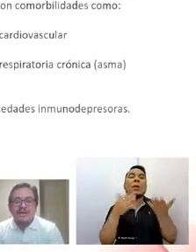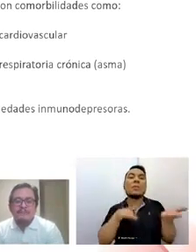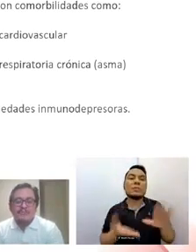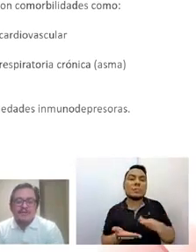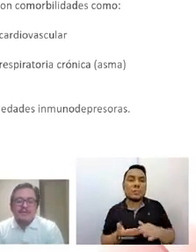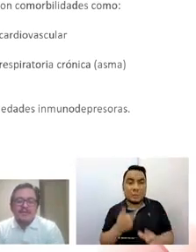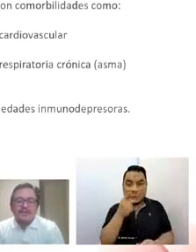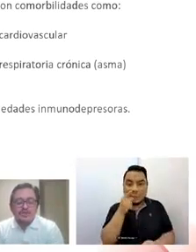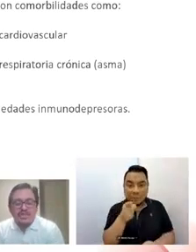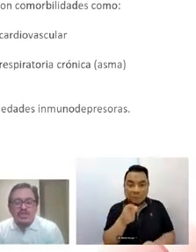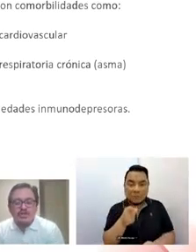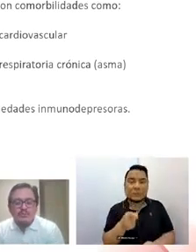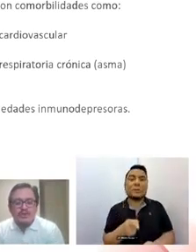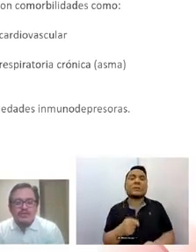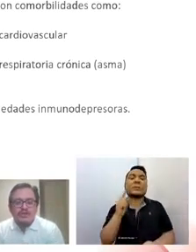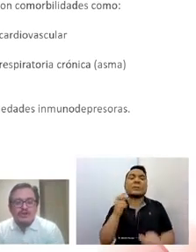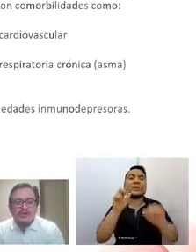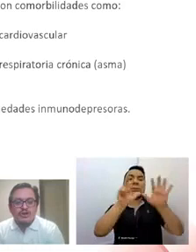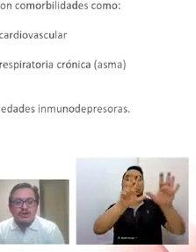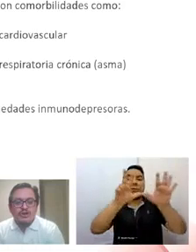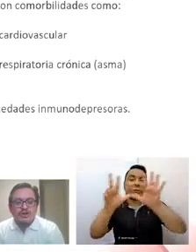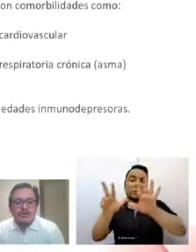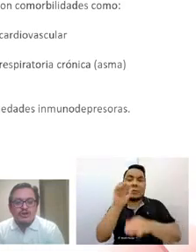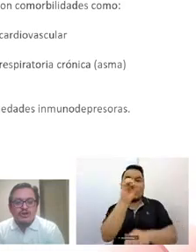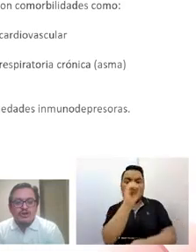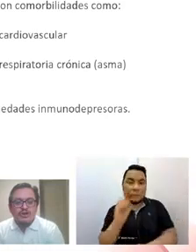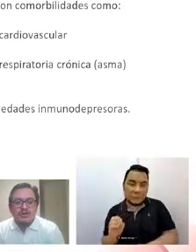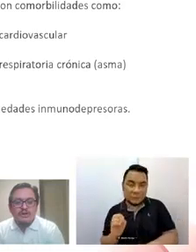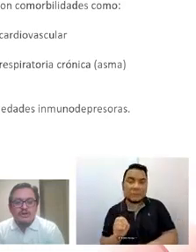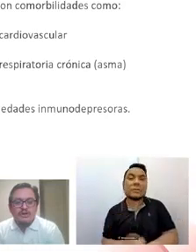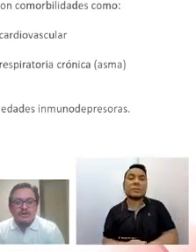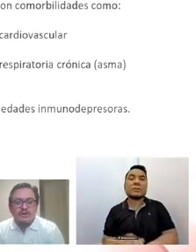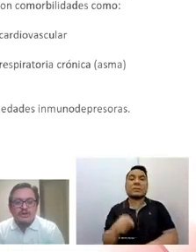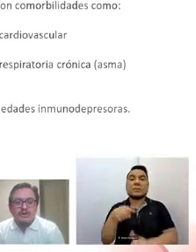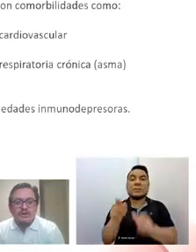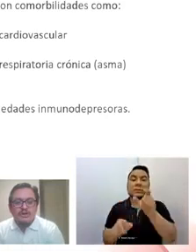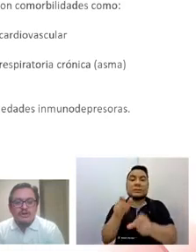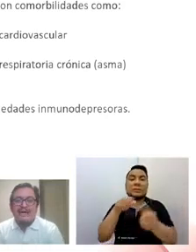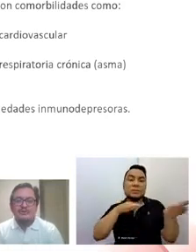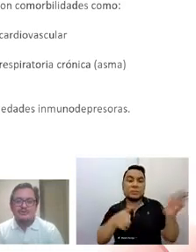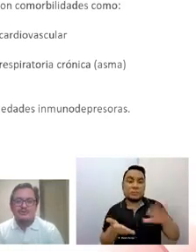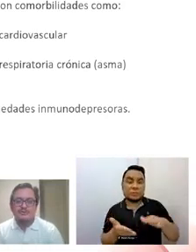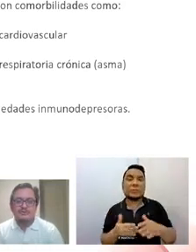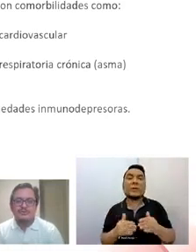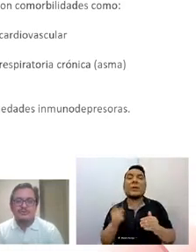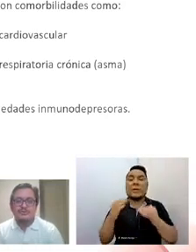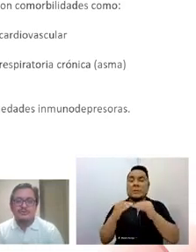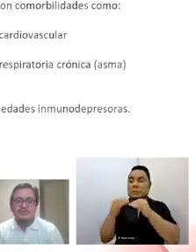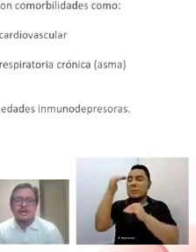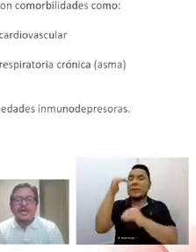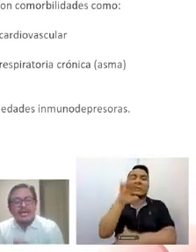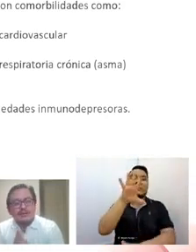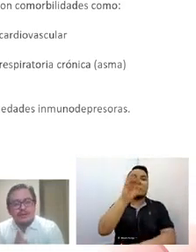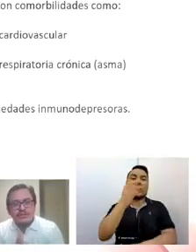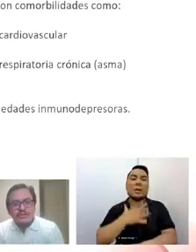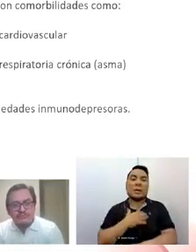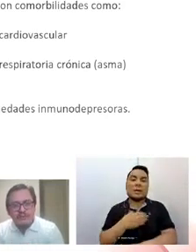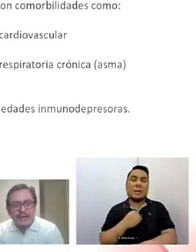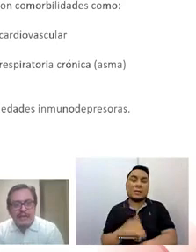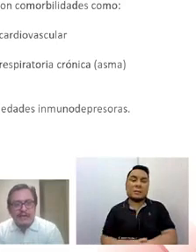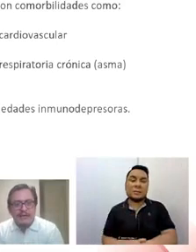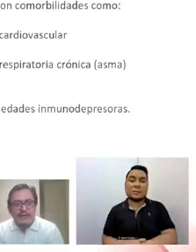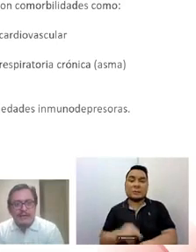darnos cuenta que 88% de personas que han fallecido son mayores de 50 años. Esto